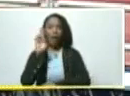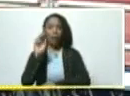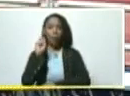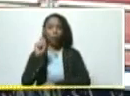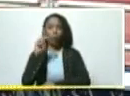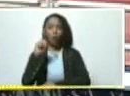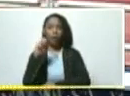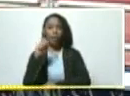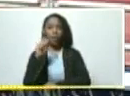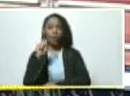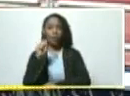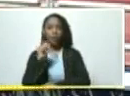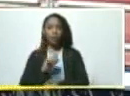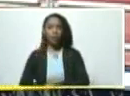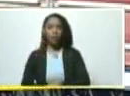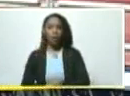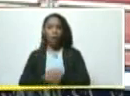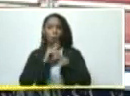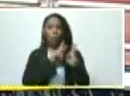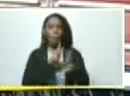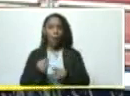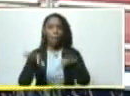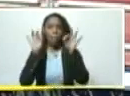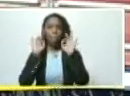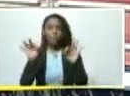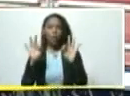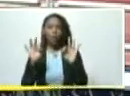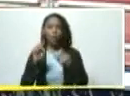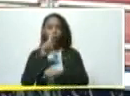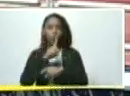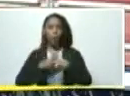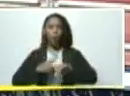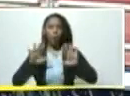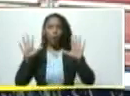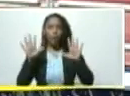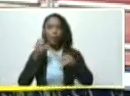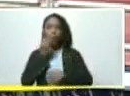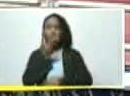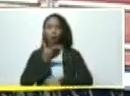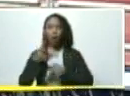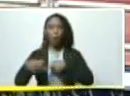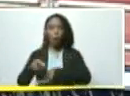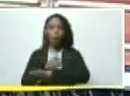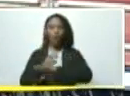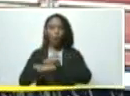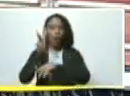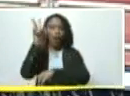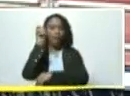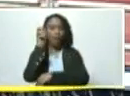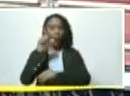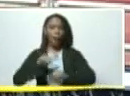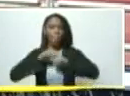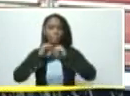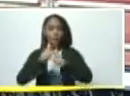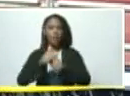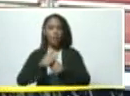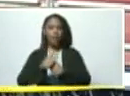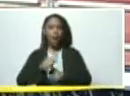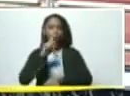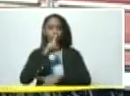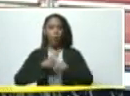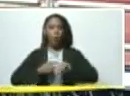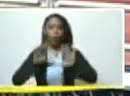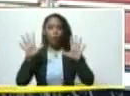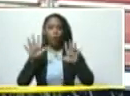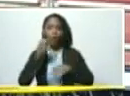3R.net con los planes específicos del 1x10 del buen gobierno. El viernes arranca el